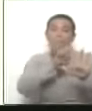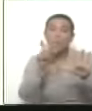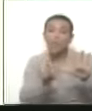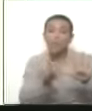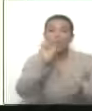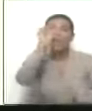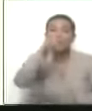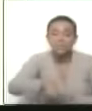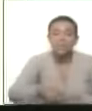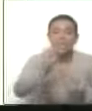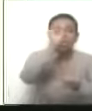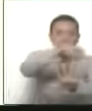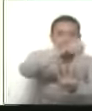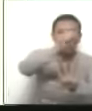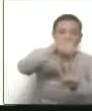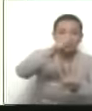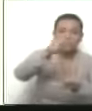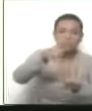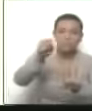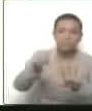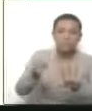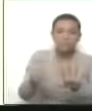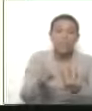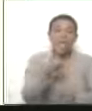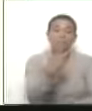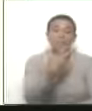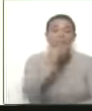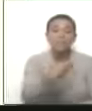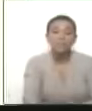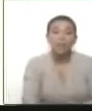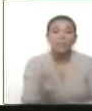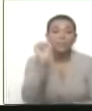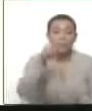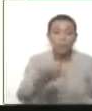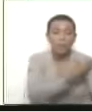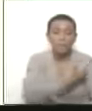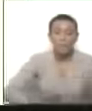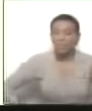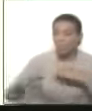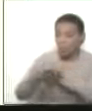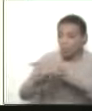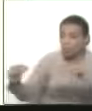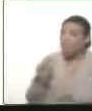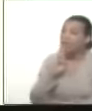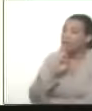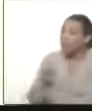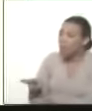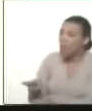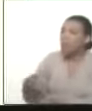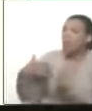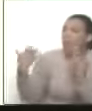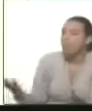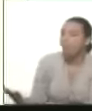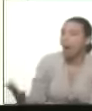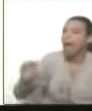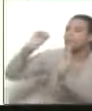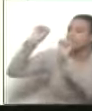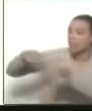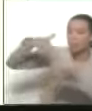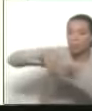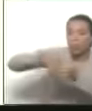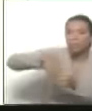vota cinco veces sí el 3 de diciembre presidente de Guyana nuestro pueblo le responderá a usted con el